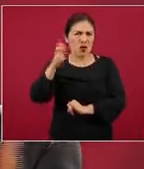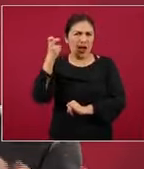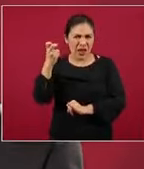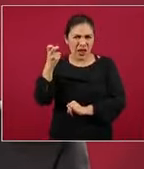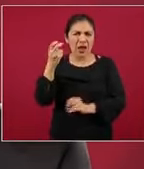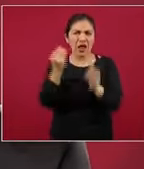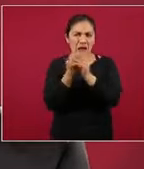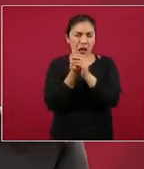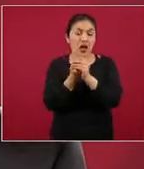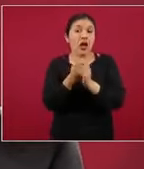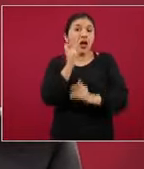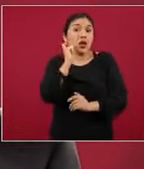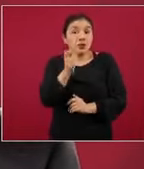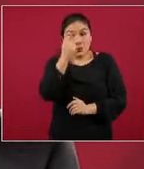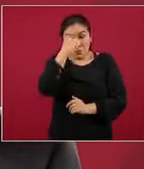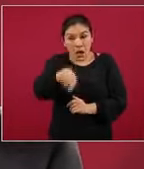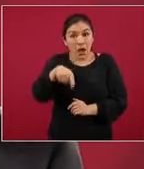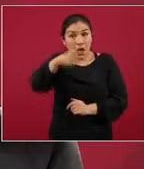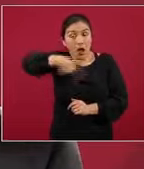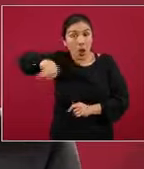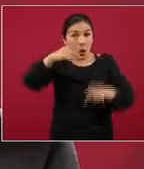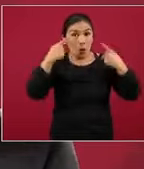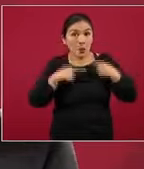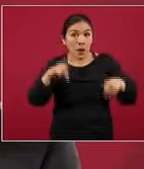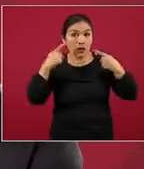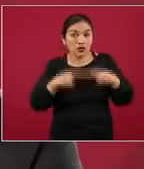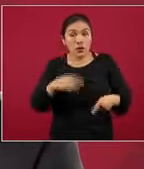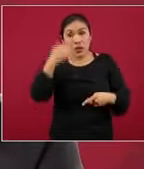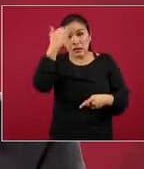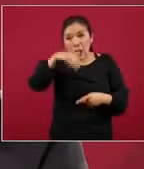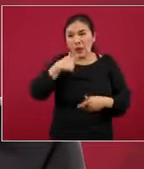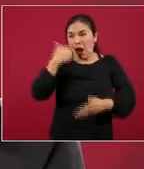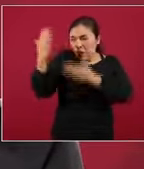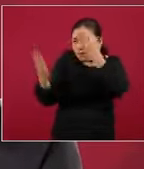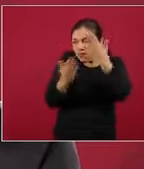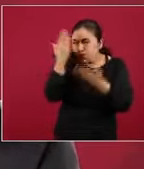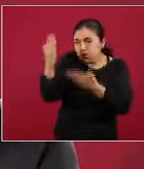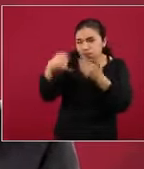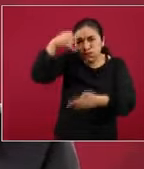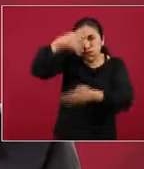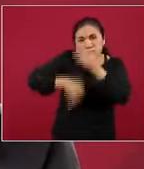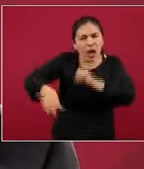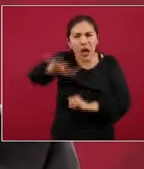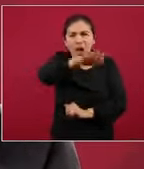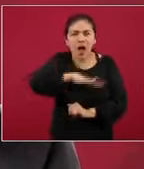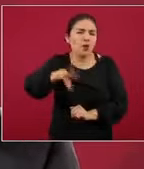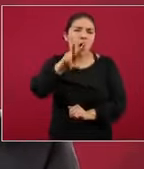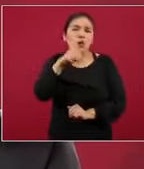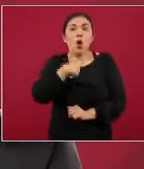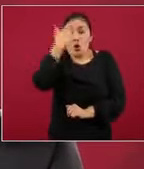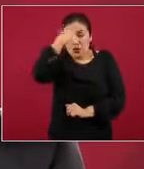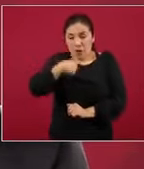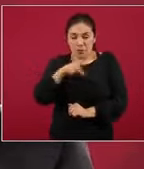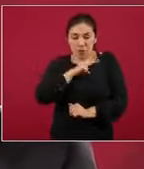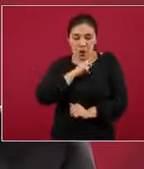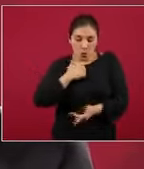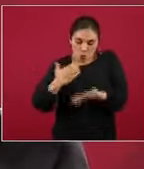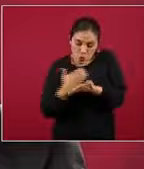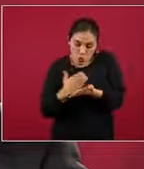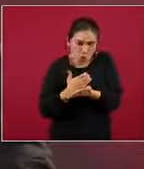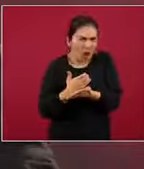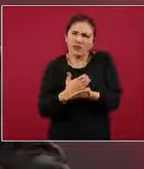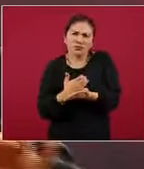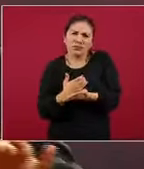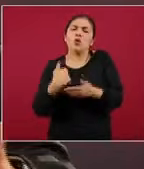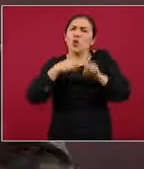coronavirus.gov.mx. Por supuesto, no es para que el público en general se ponga a estudiar y que se autoprescriba, pero lo hacemos